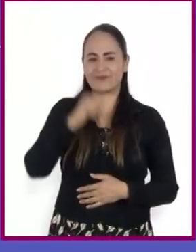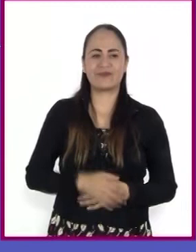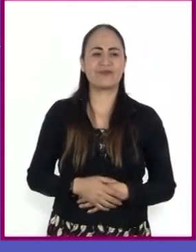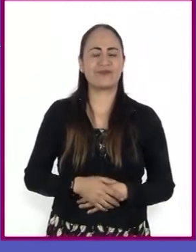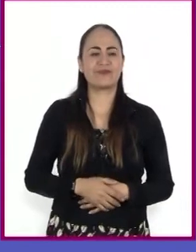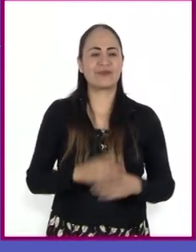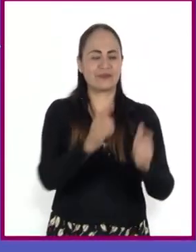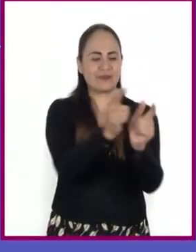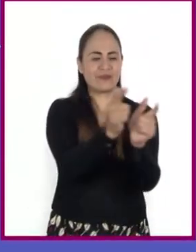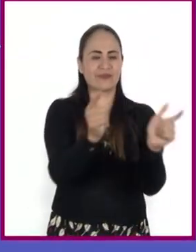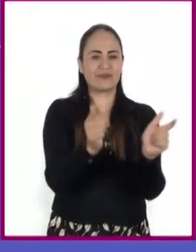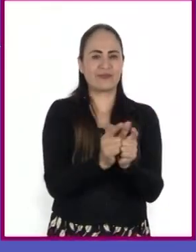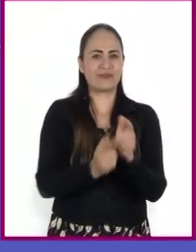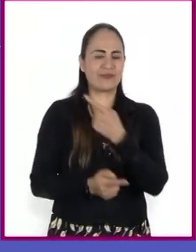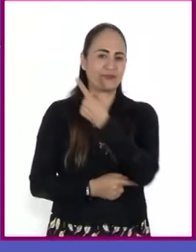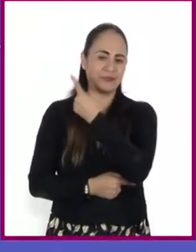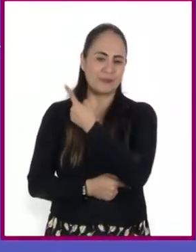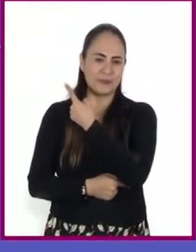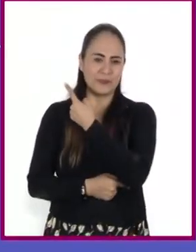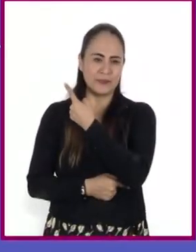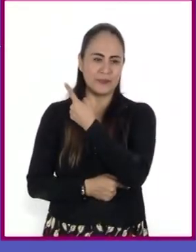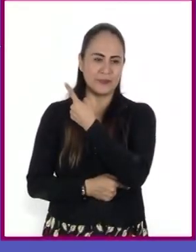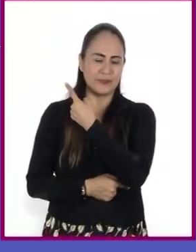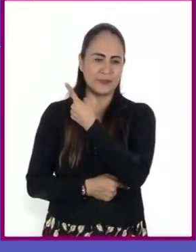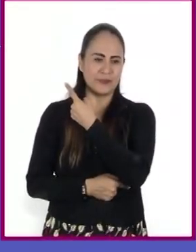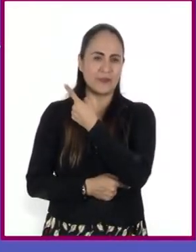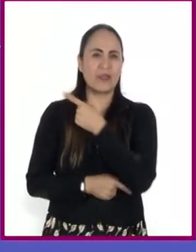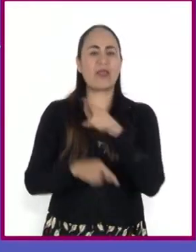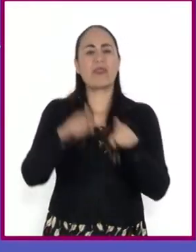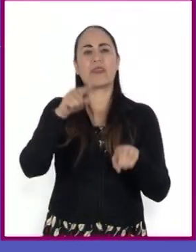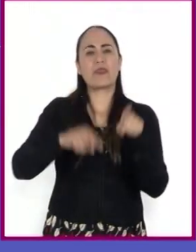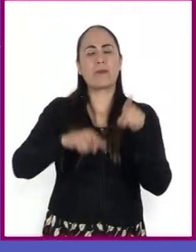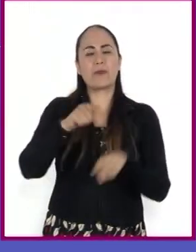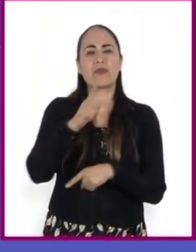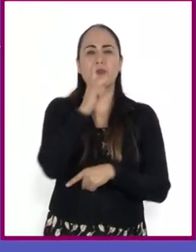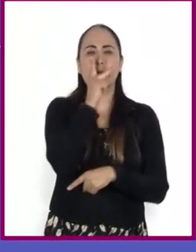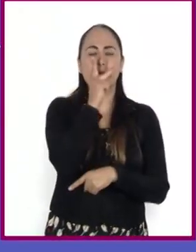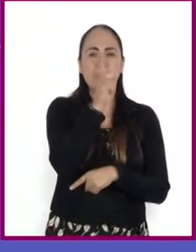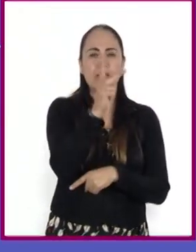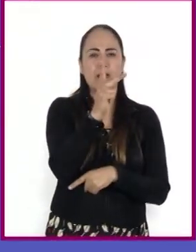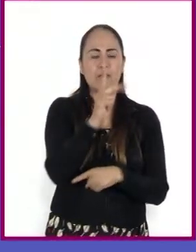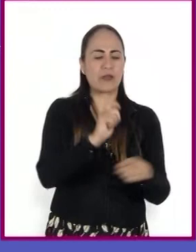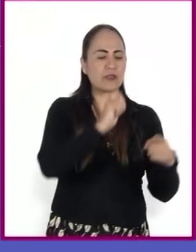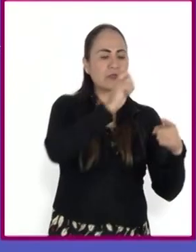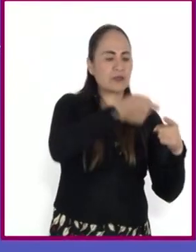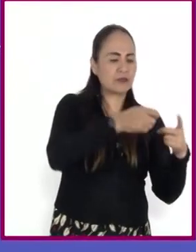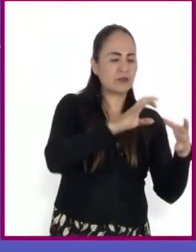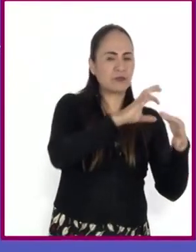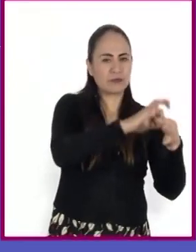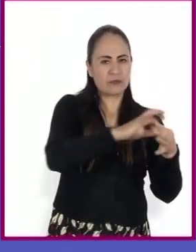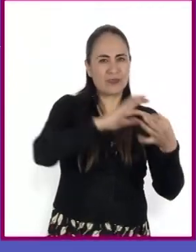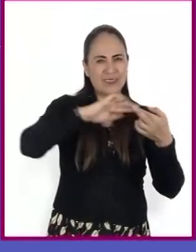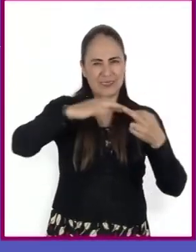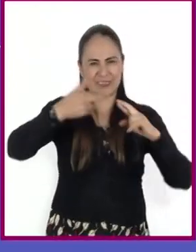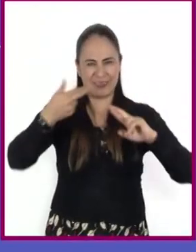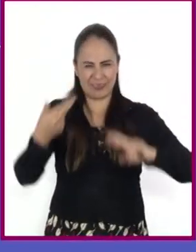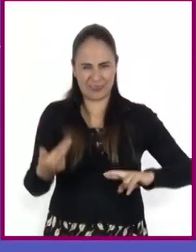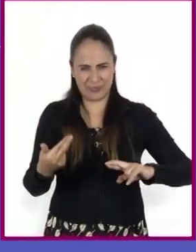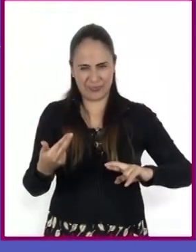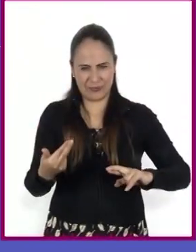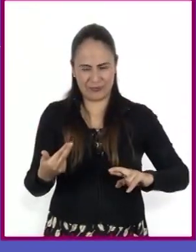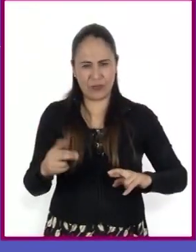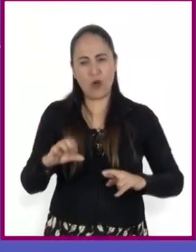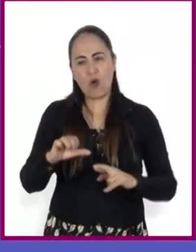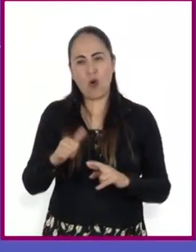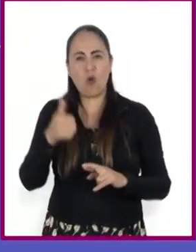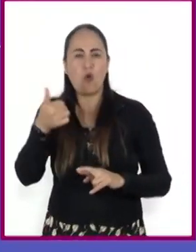categoría gramatical se refiere al tipo de palabra de acuerdo con el significado de la relación que establece con